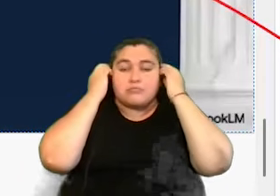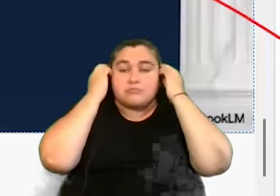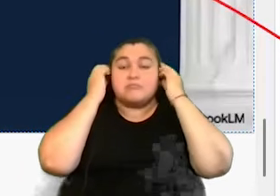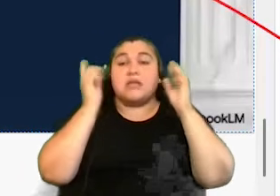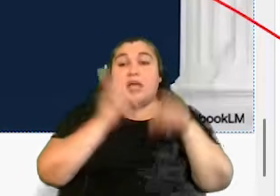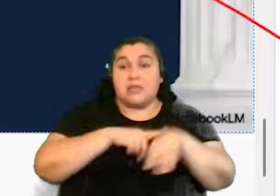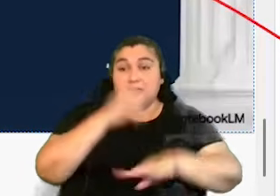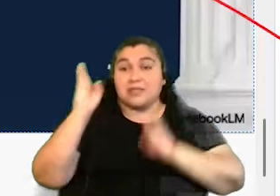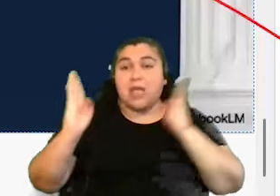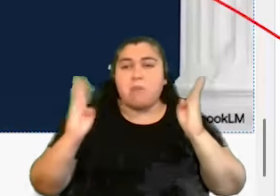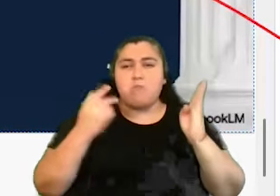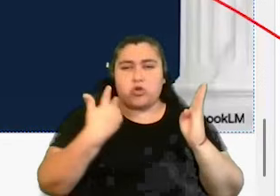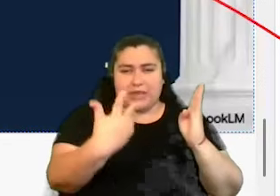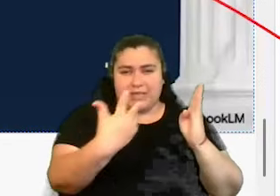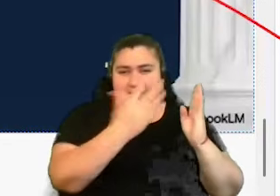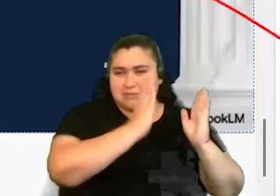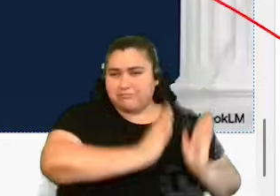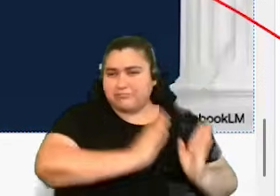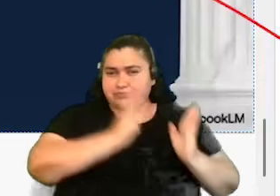3 bien. periodos.